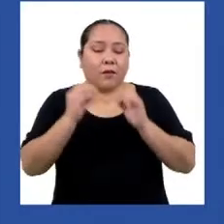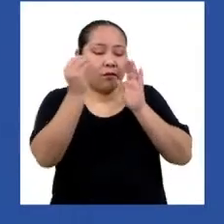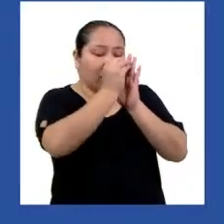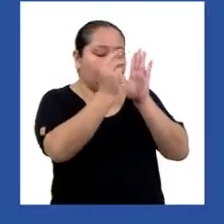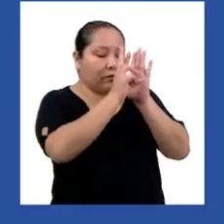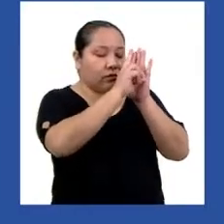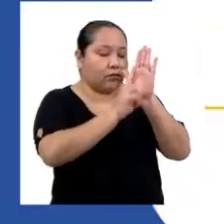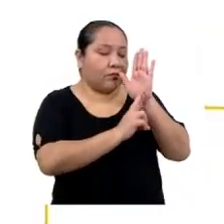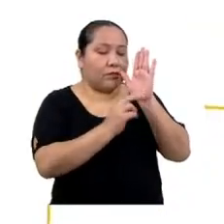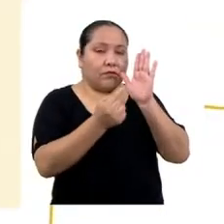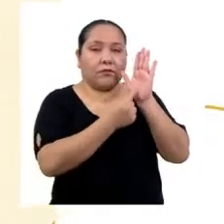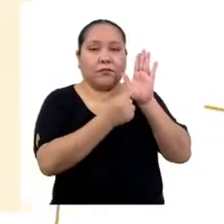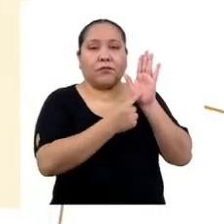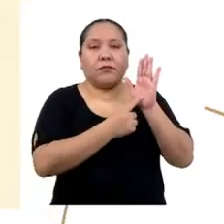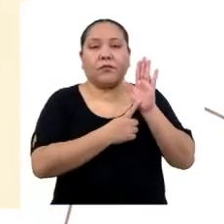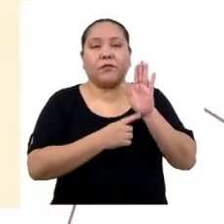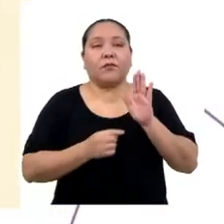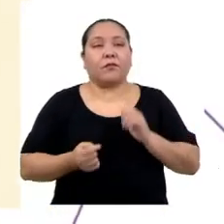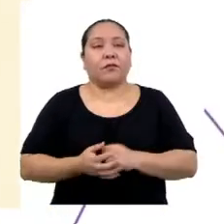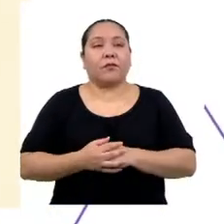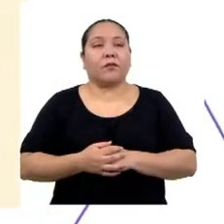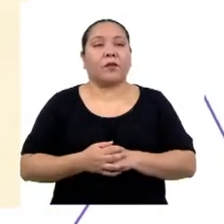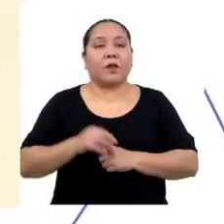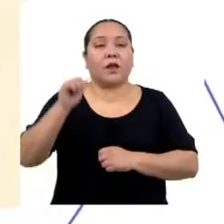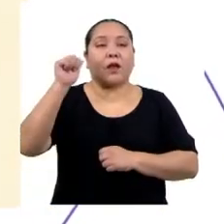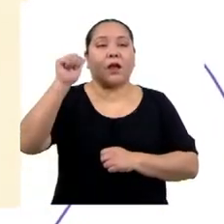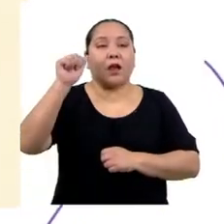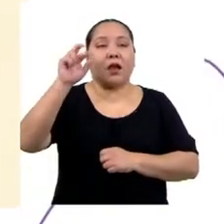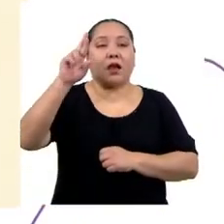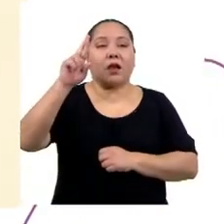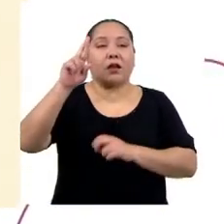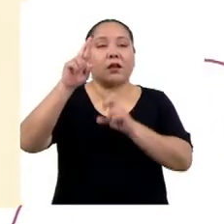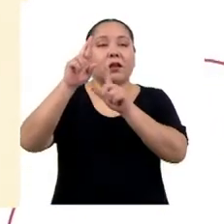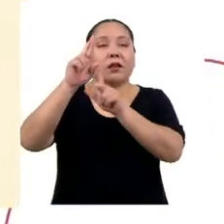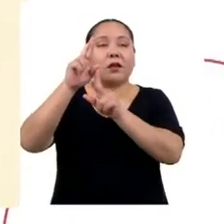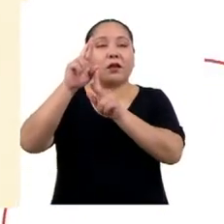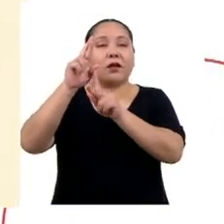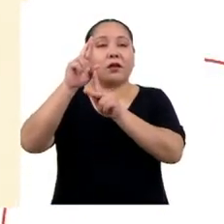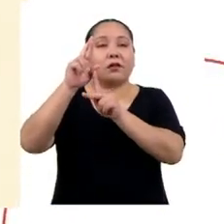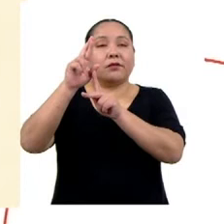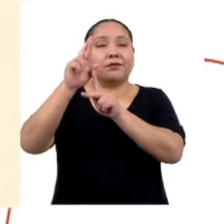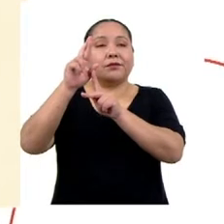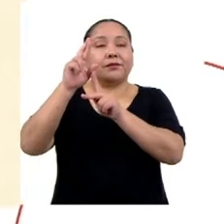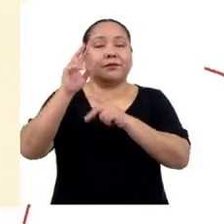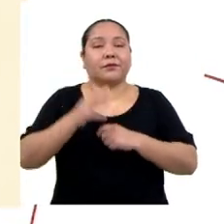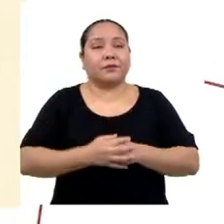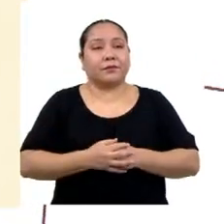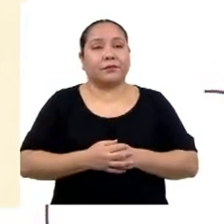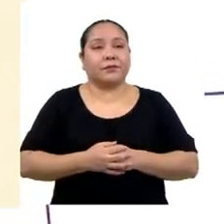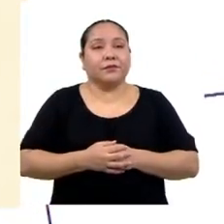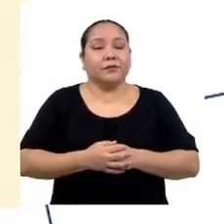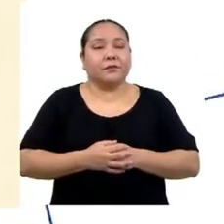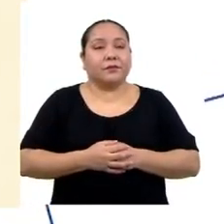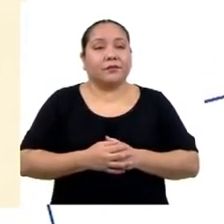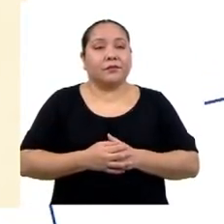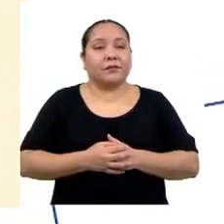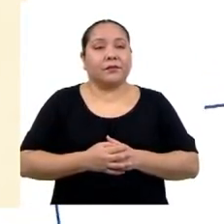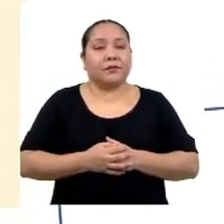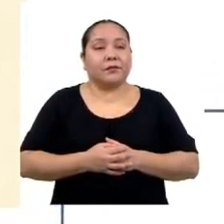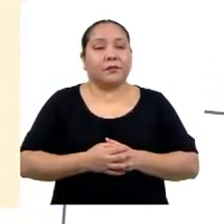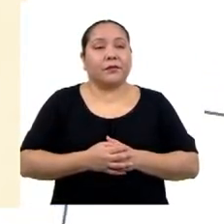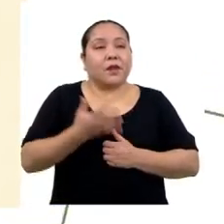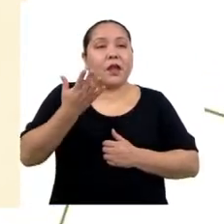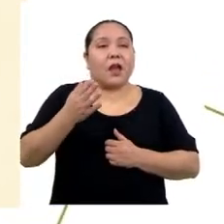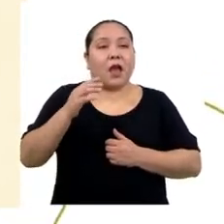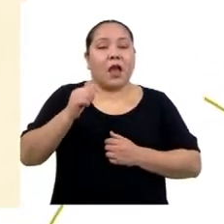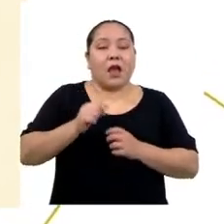ecuación. El ancho del intervalo es igual al rango de datos entre el número de intervalos. El ancho